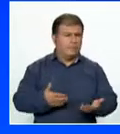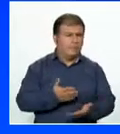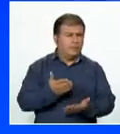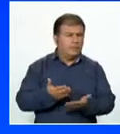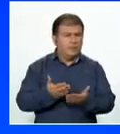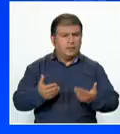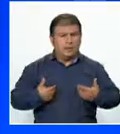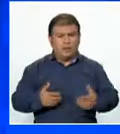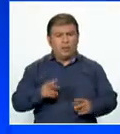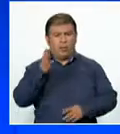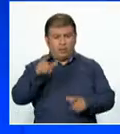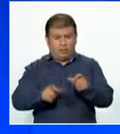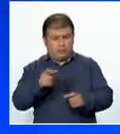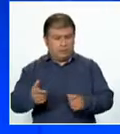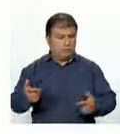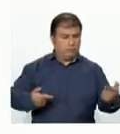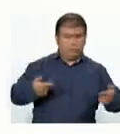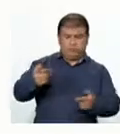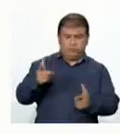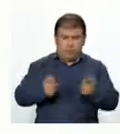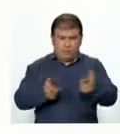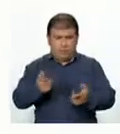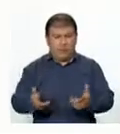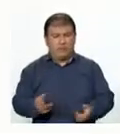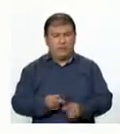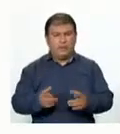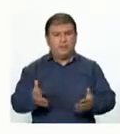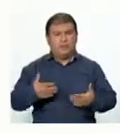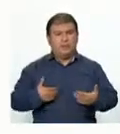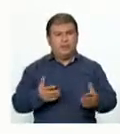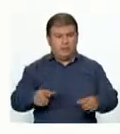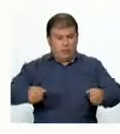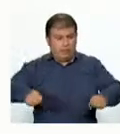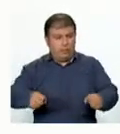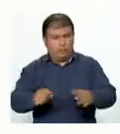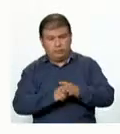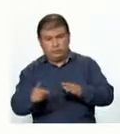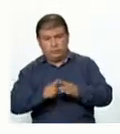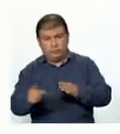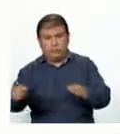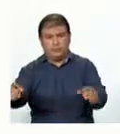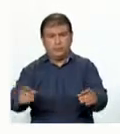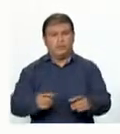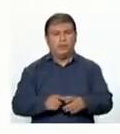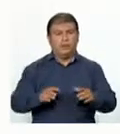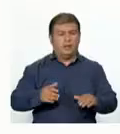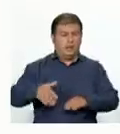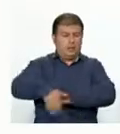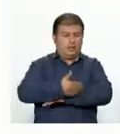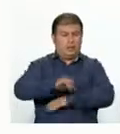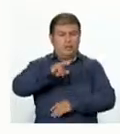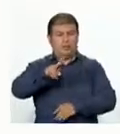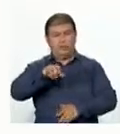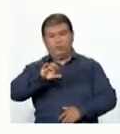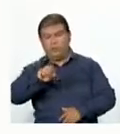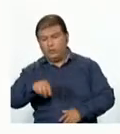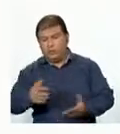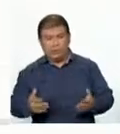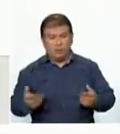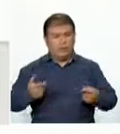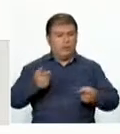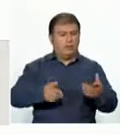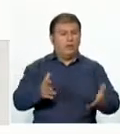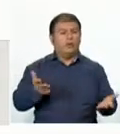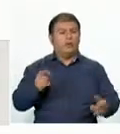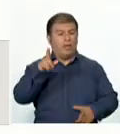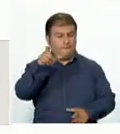testigos, cuatro personas se enfrentaron a balazos y huyeron en motos, en dos motos, por el Jirón de la Unión. Este enfrentamiento dejó como